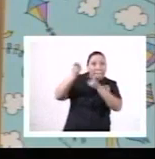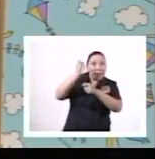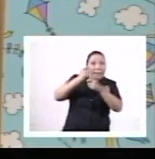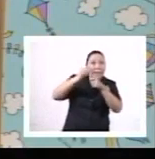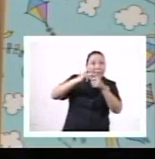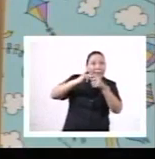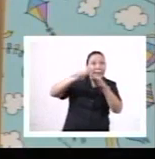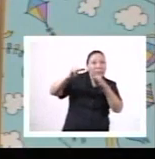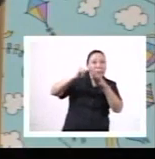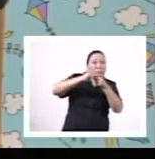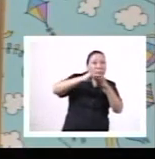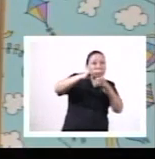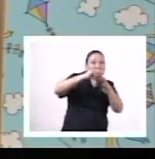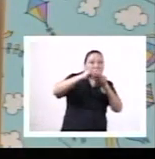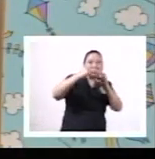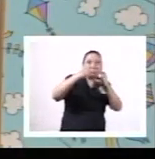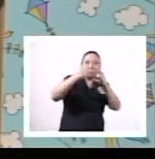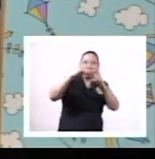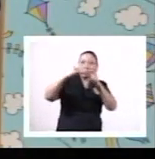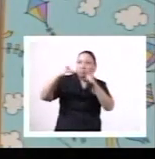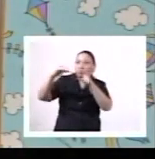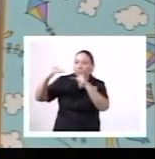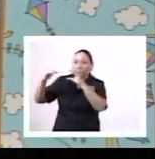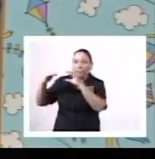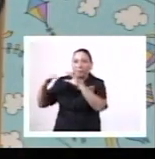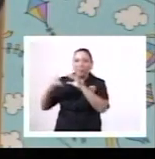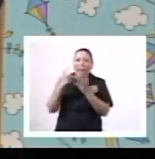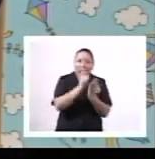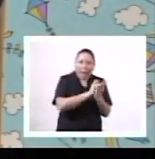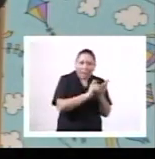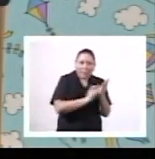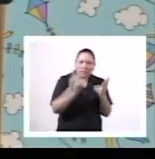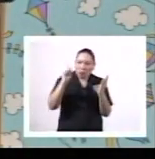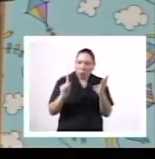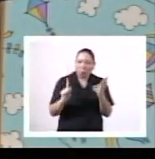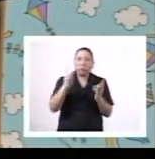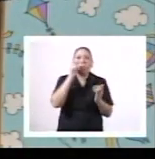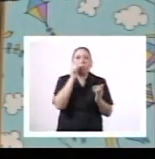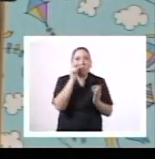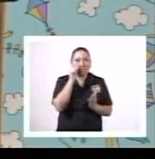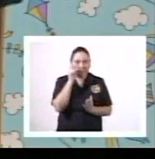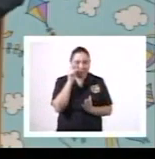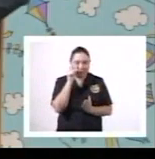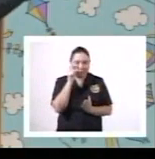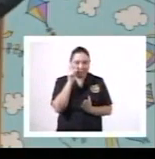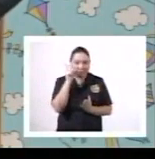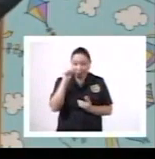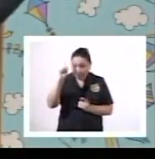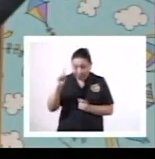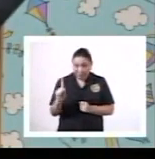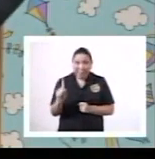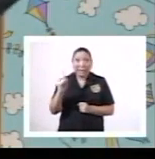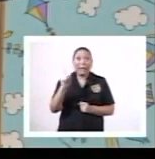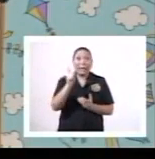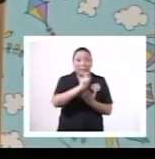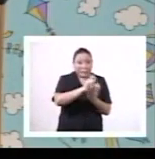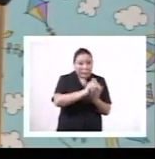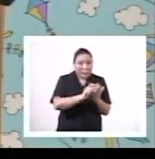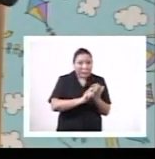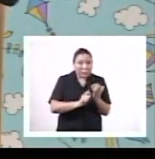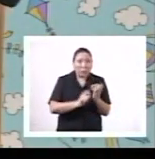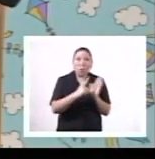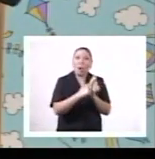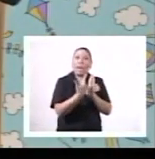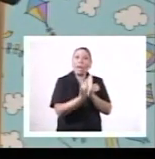está escrito por Lester Álvarez Nog. Nuestro amigo escribió esta historia cuando estaba él en, creo